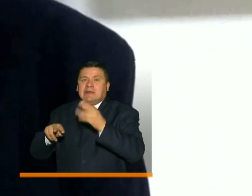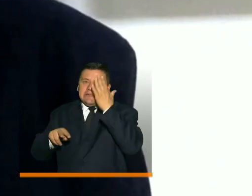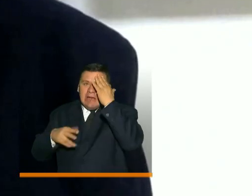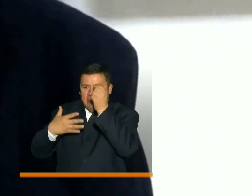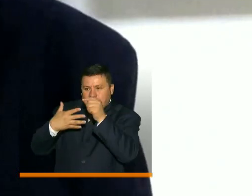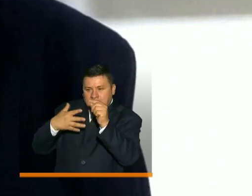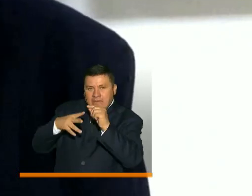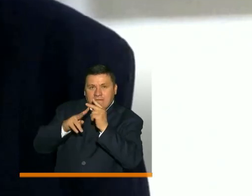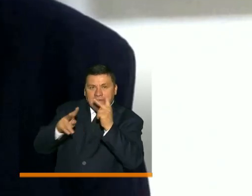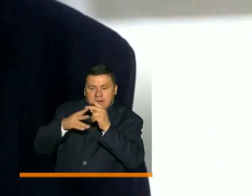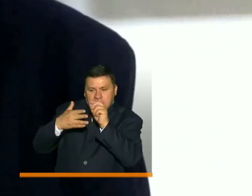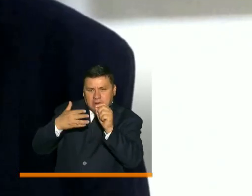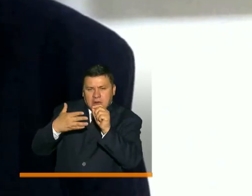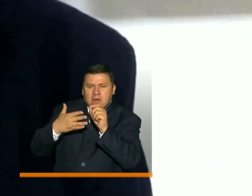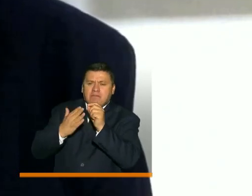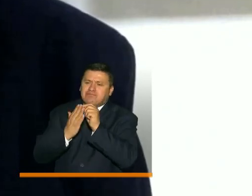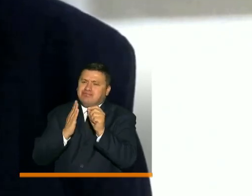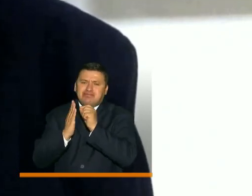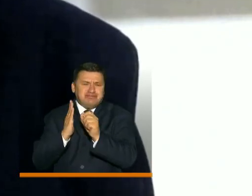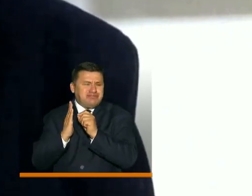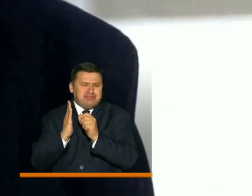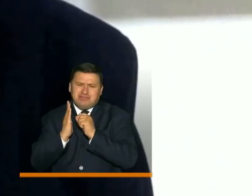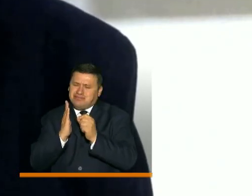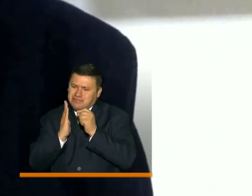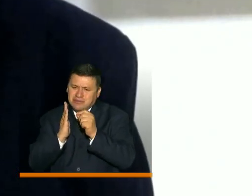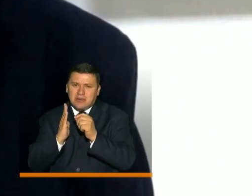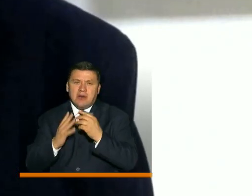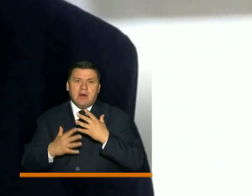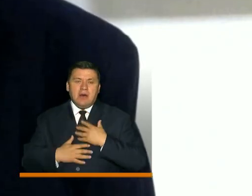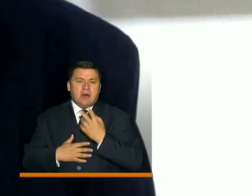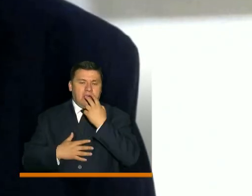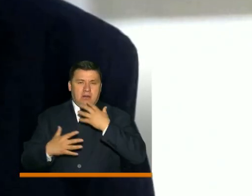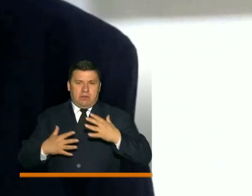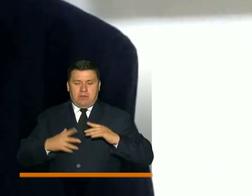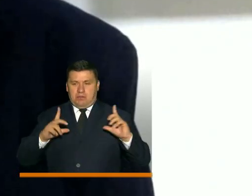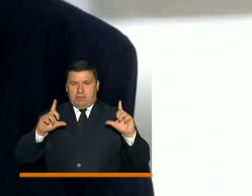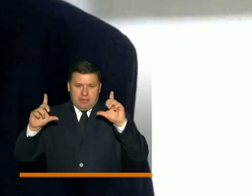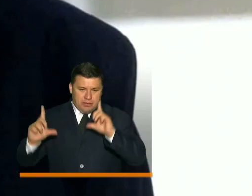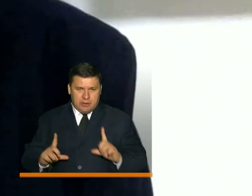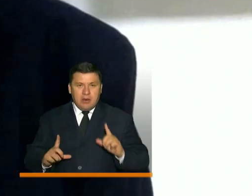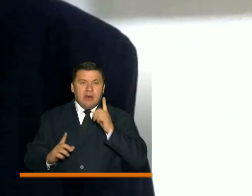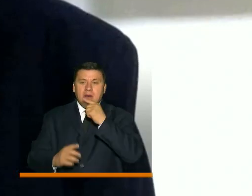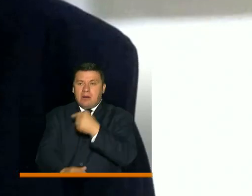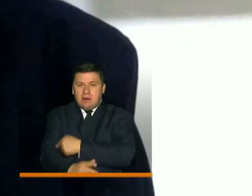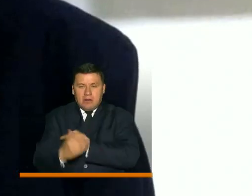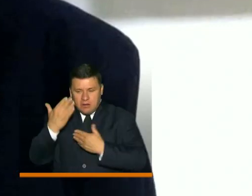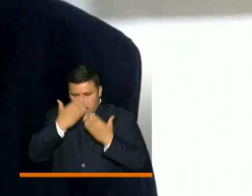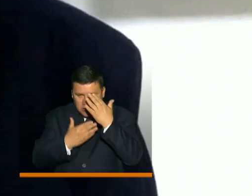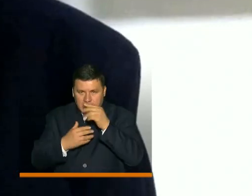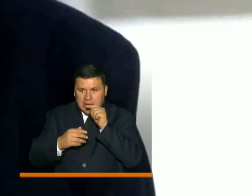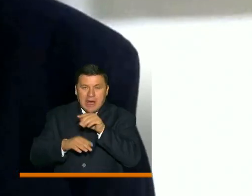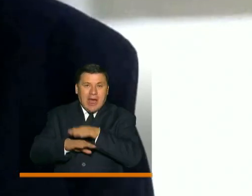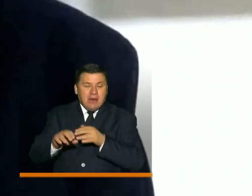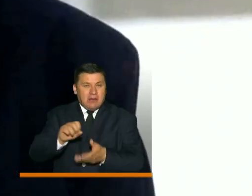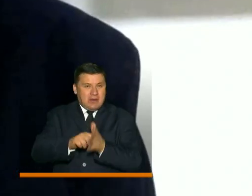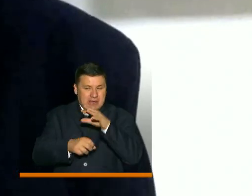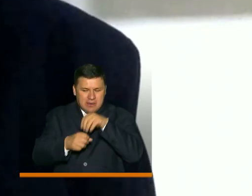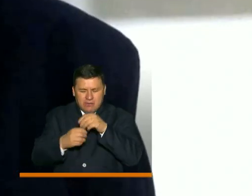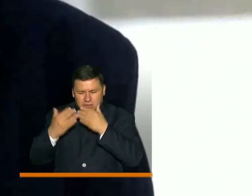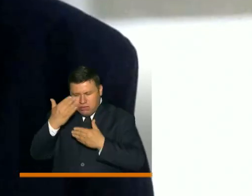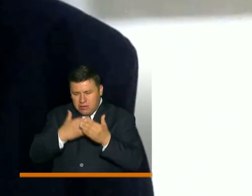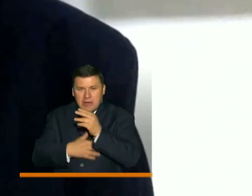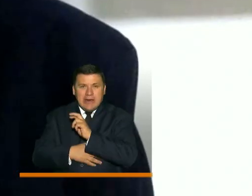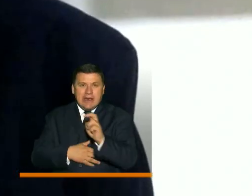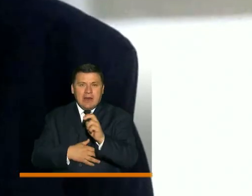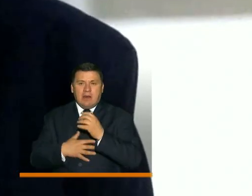necesidad, gases arteriales para ver la oxigenación, electrocardiograma y medidas de laboratorio que estén correlacionados con el